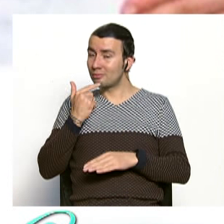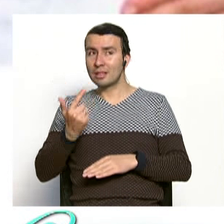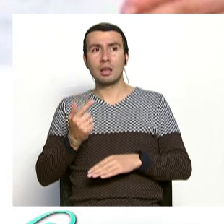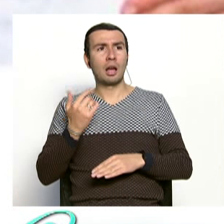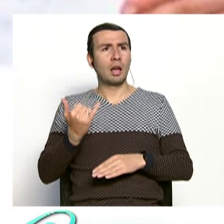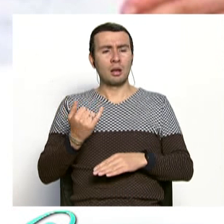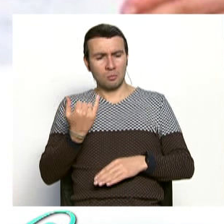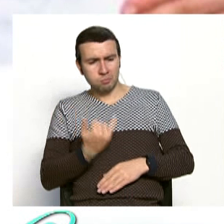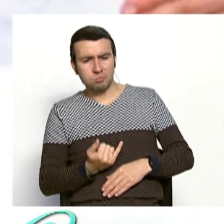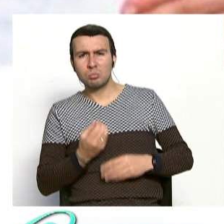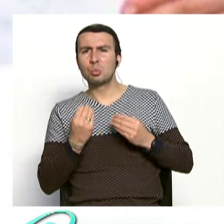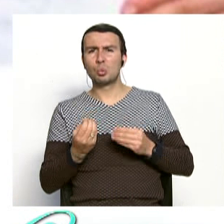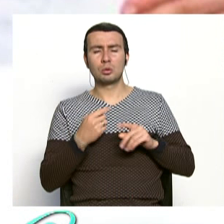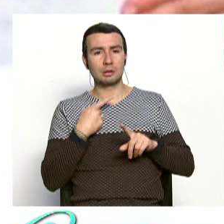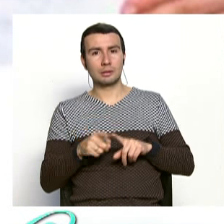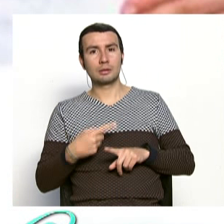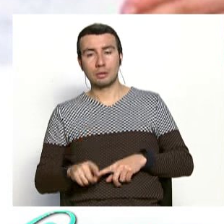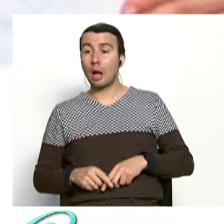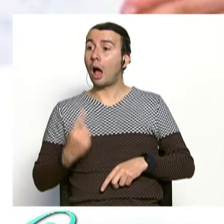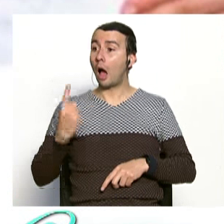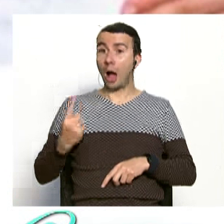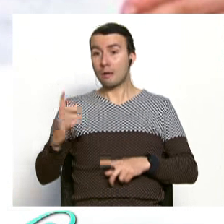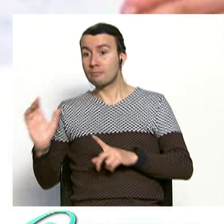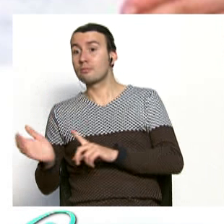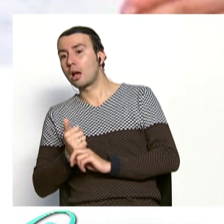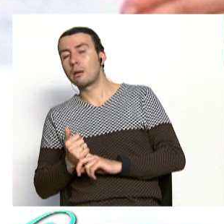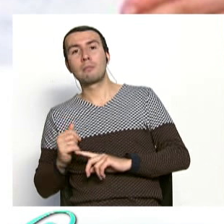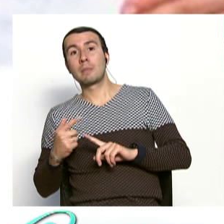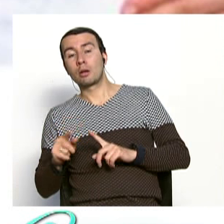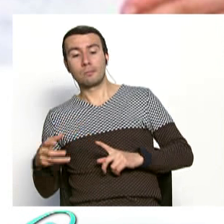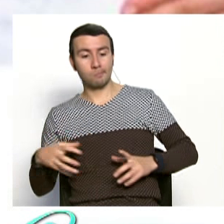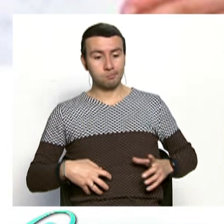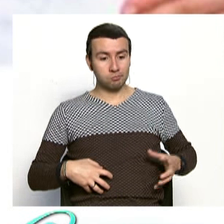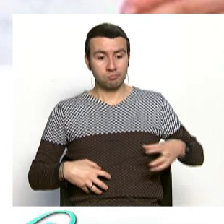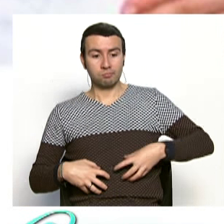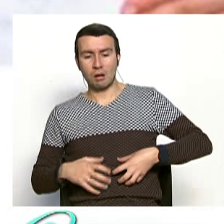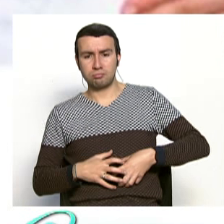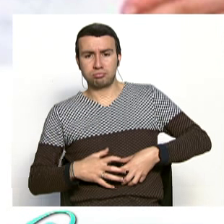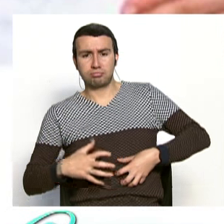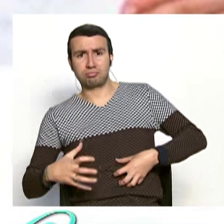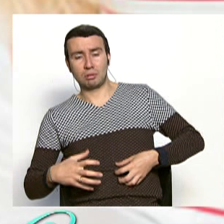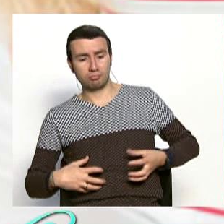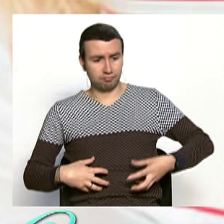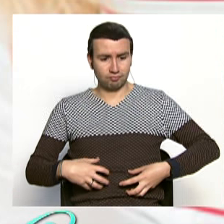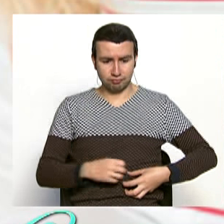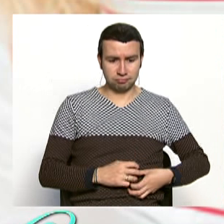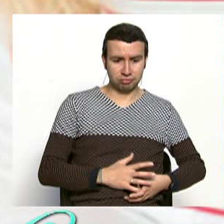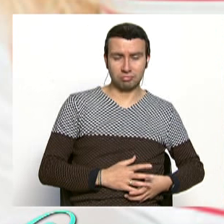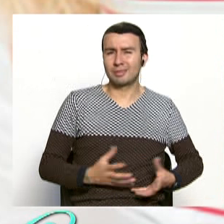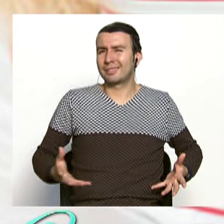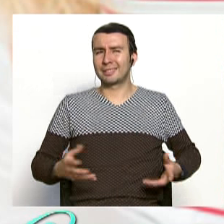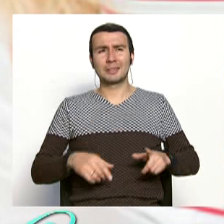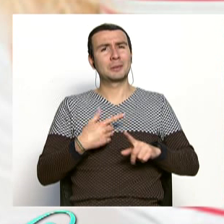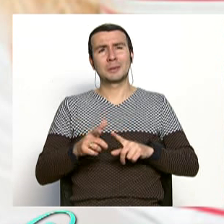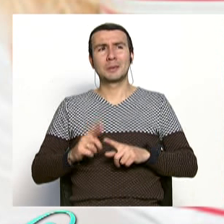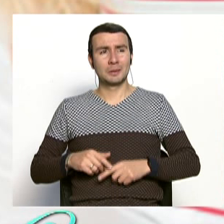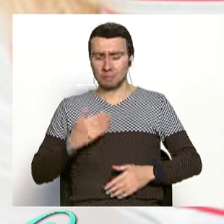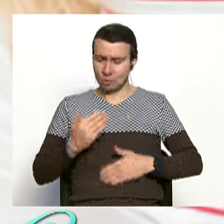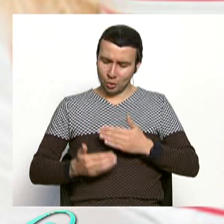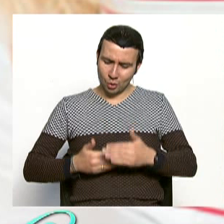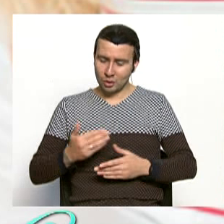cosas y uno le pega al otro y el otro inflama al otro y se va volviendo a ahí un un conjunto de de